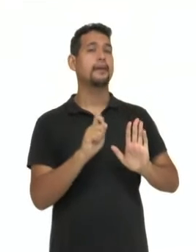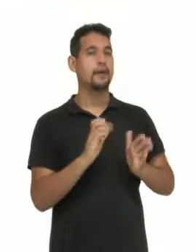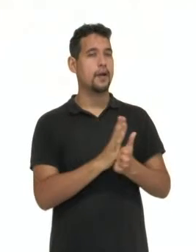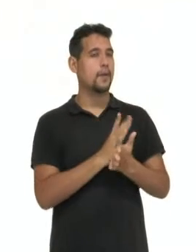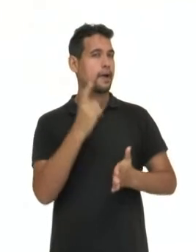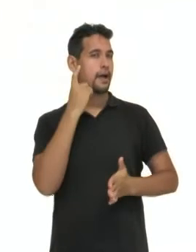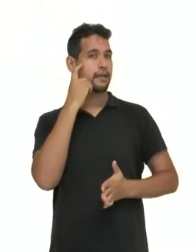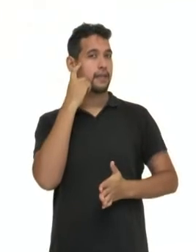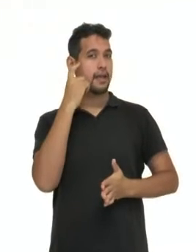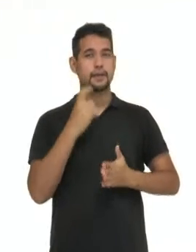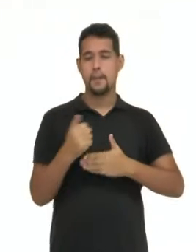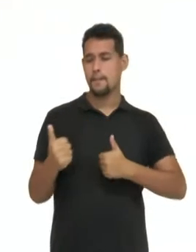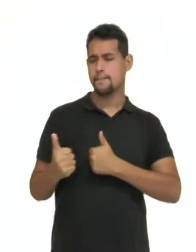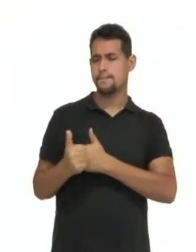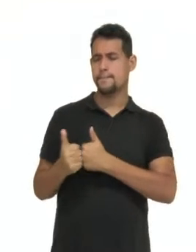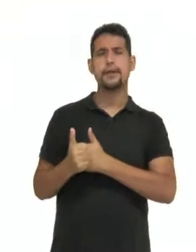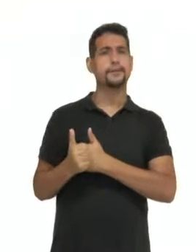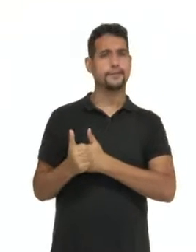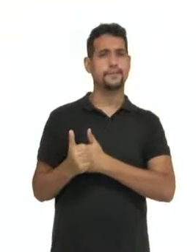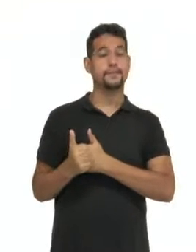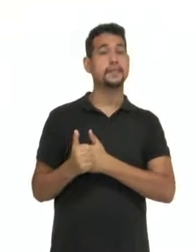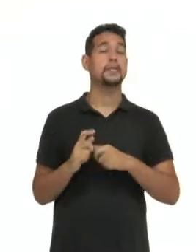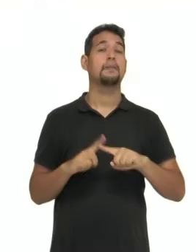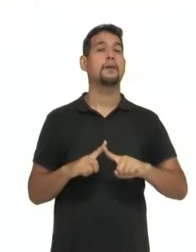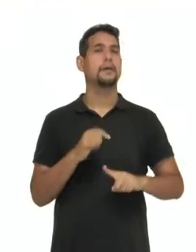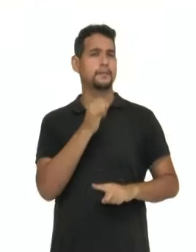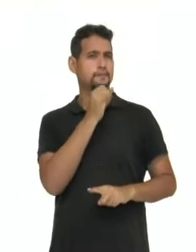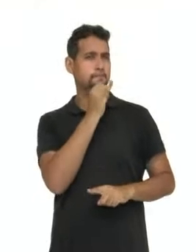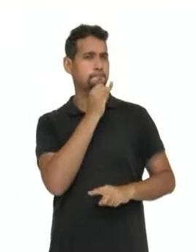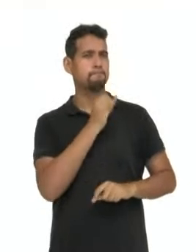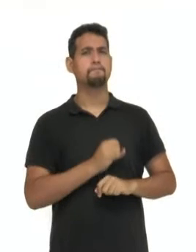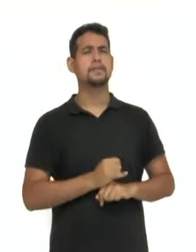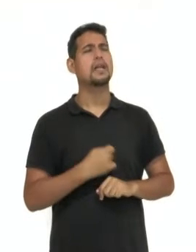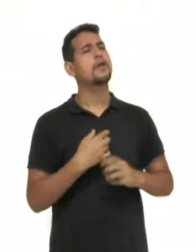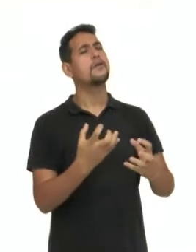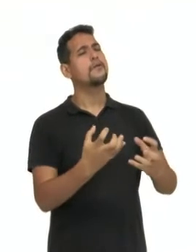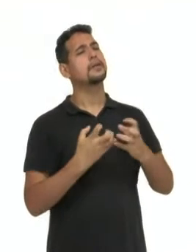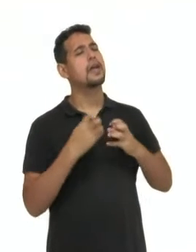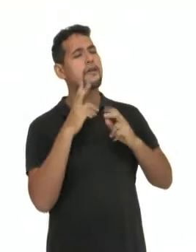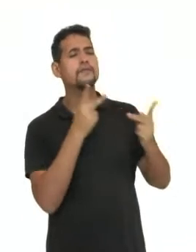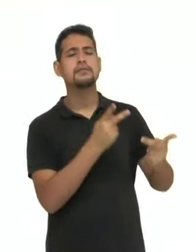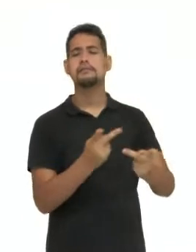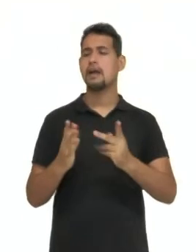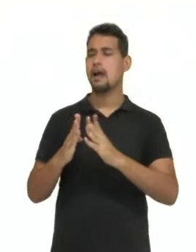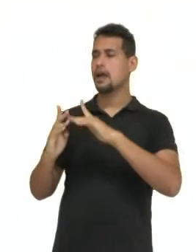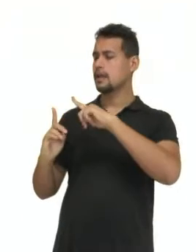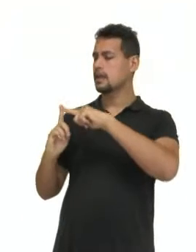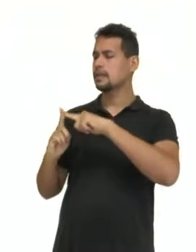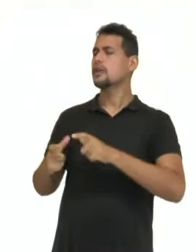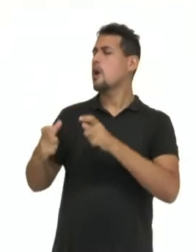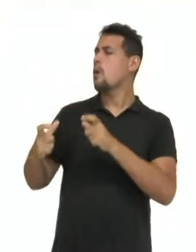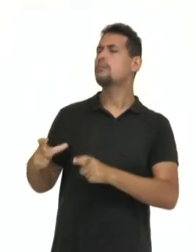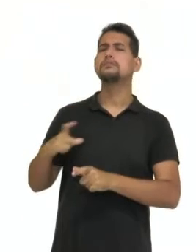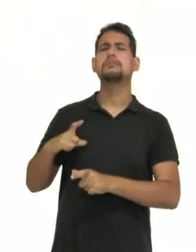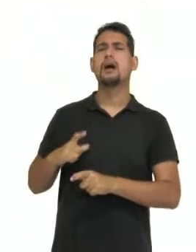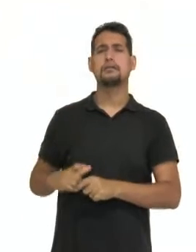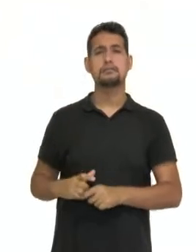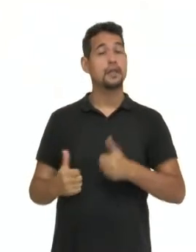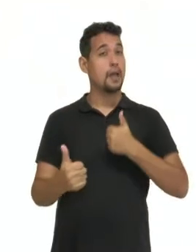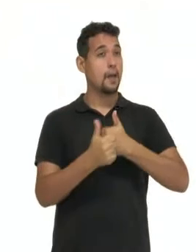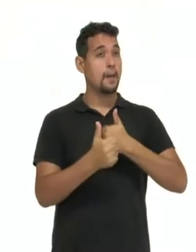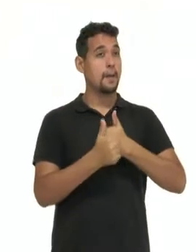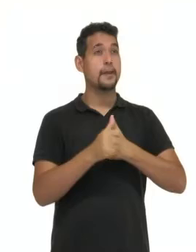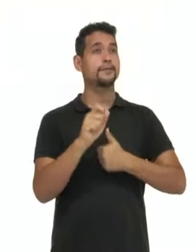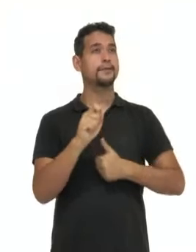expresión de proximidad. Por ejemplo, quiero visitar la iglesia. ¿Dónde está? Al lado del